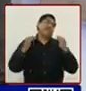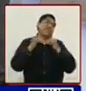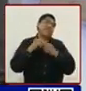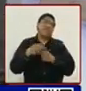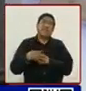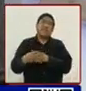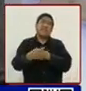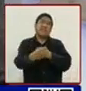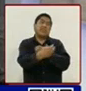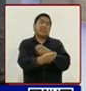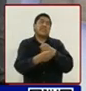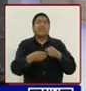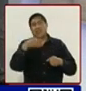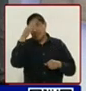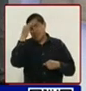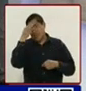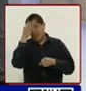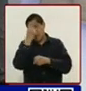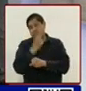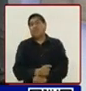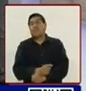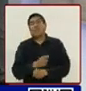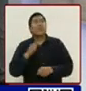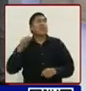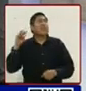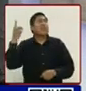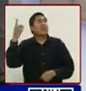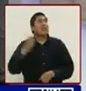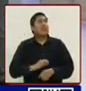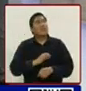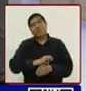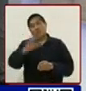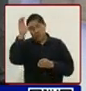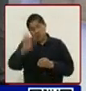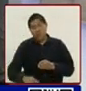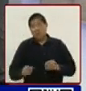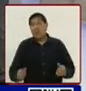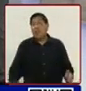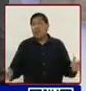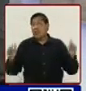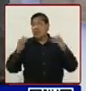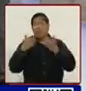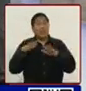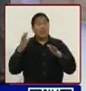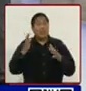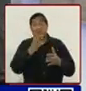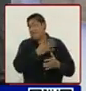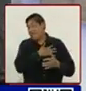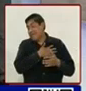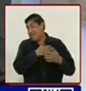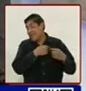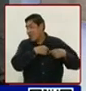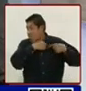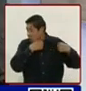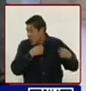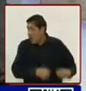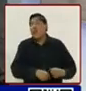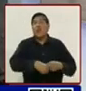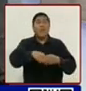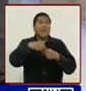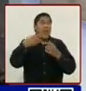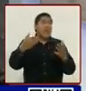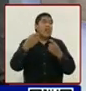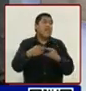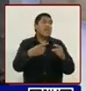replicar en otros departamentos, porque sabes que es una tradición que no solamente se la cumple en La Paz, sino que también ya llega a los corazones de Santa Cruz, de Cochabamba,